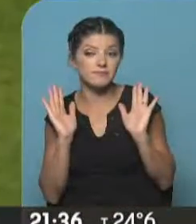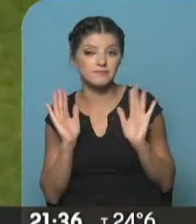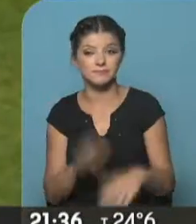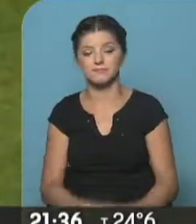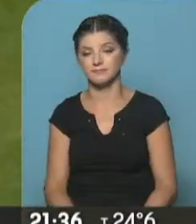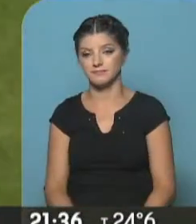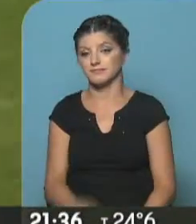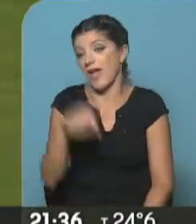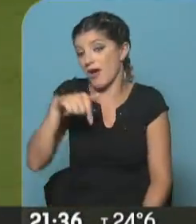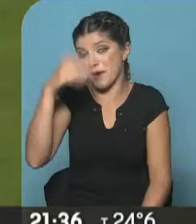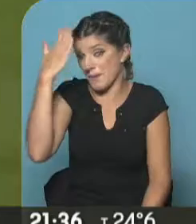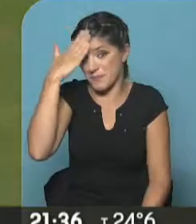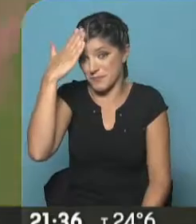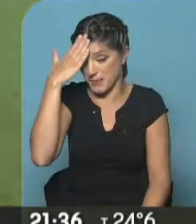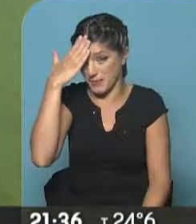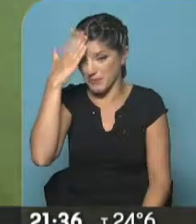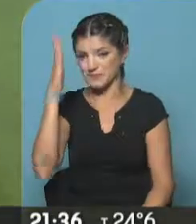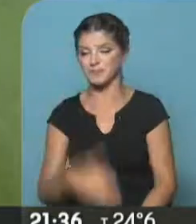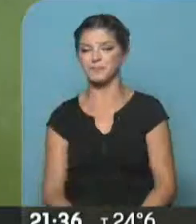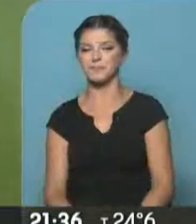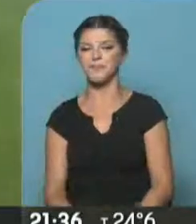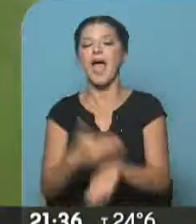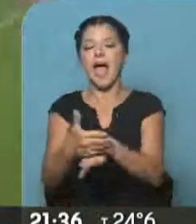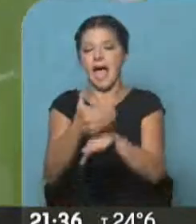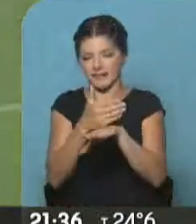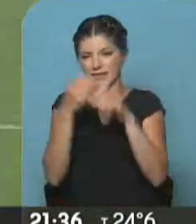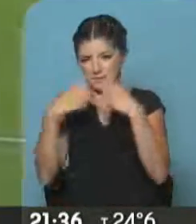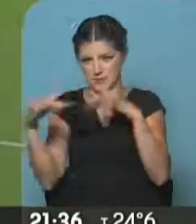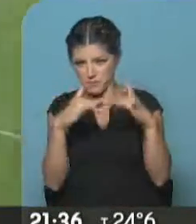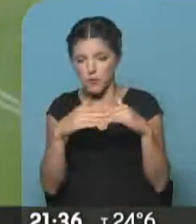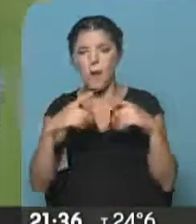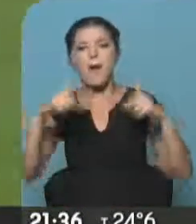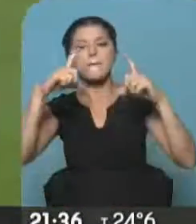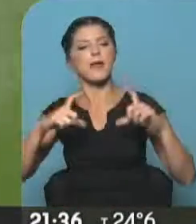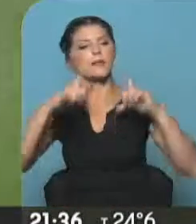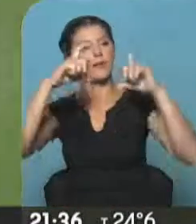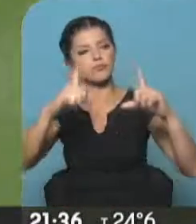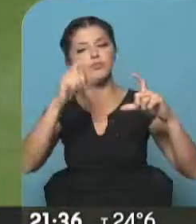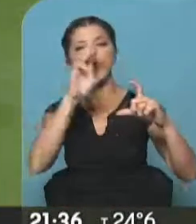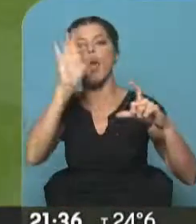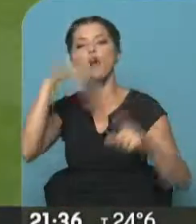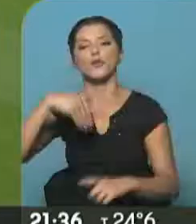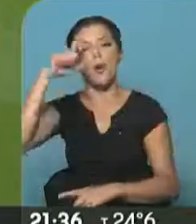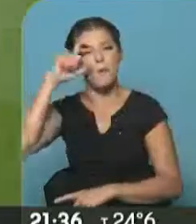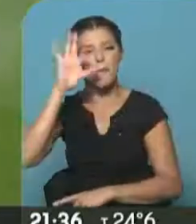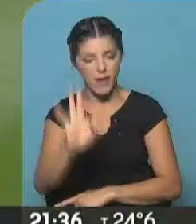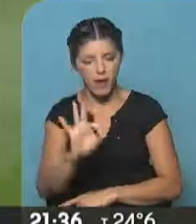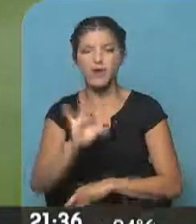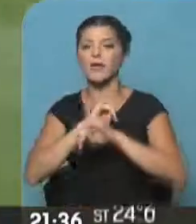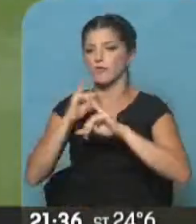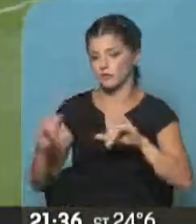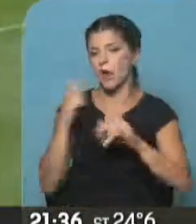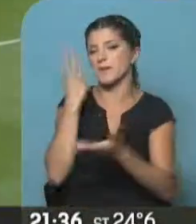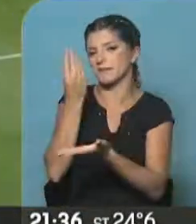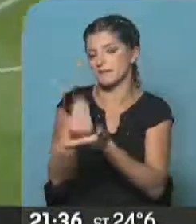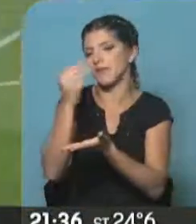está en lo más alto del torneo. En la previa, una plaqueta para Bernardo Romeo, que anunció que dejará de ser manager del